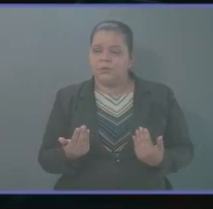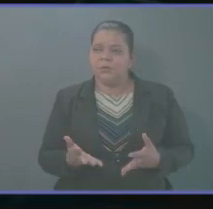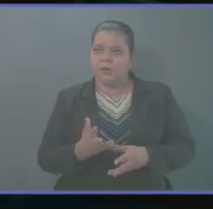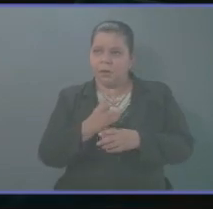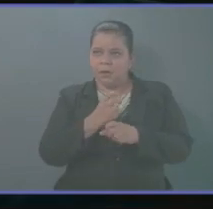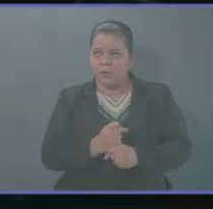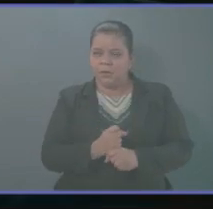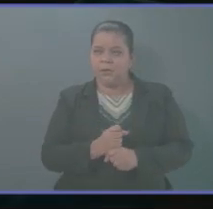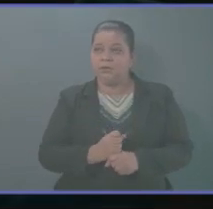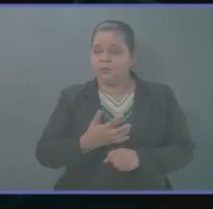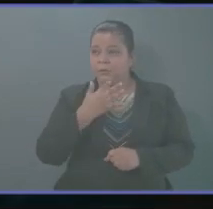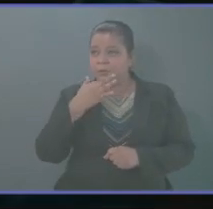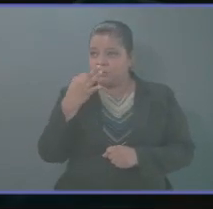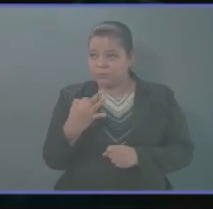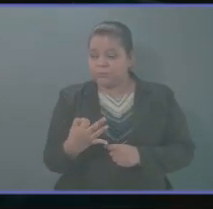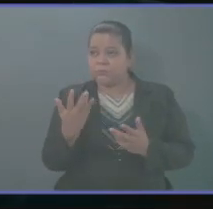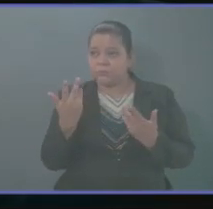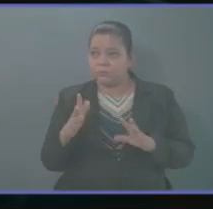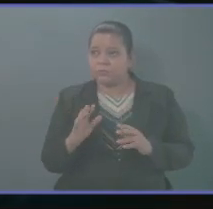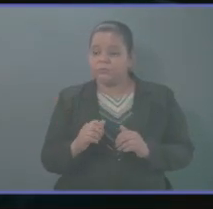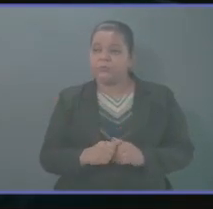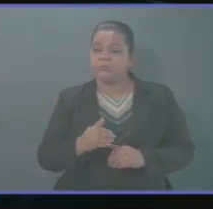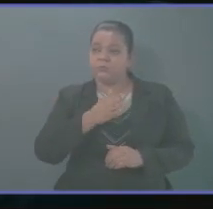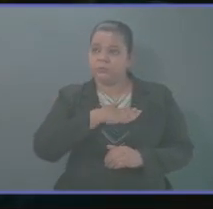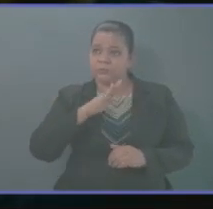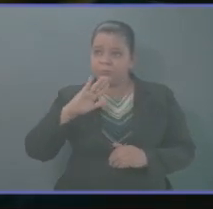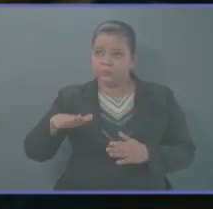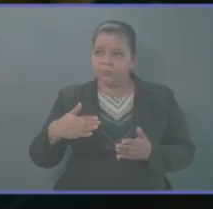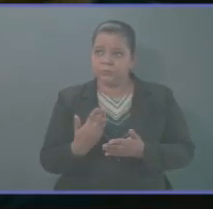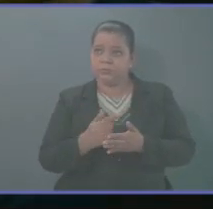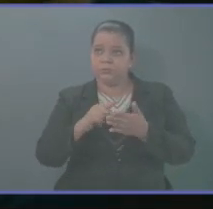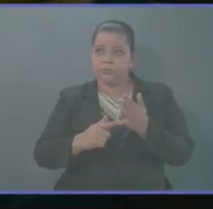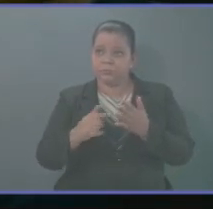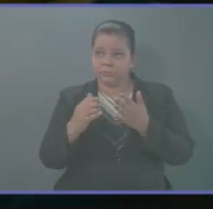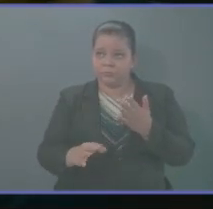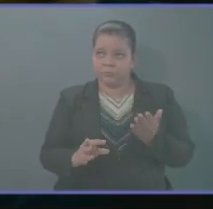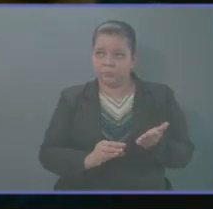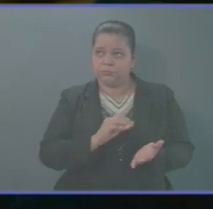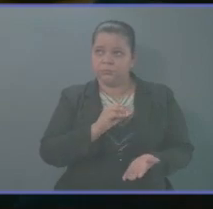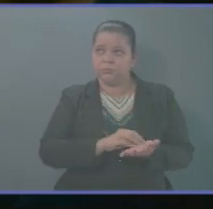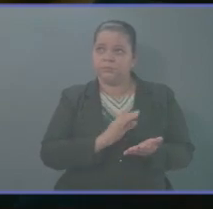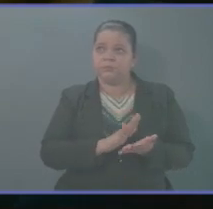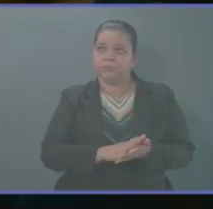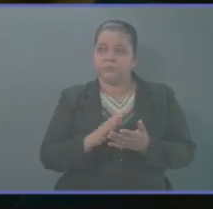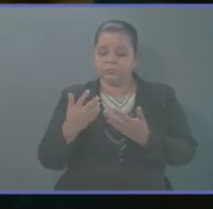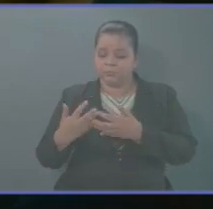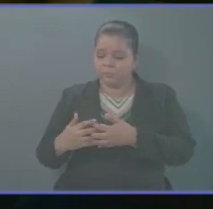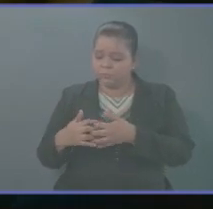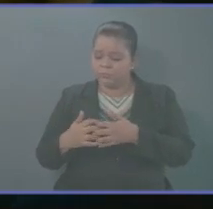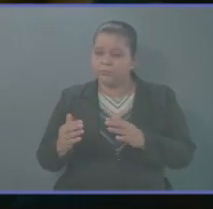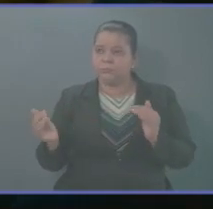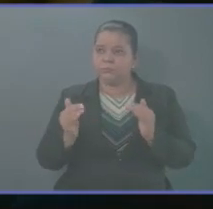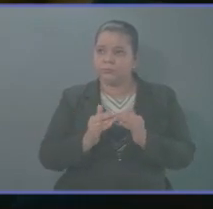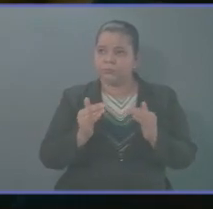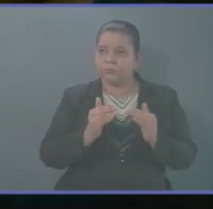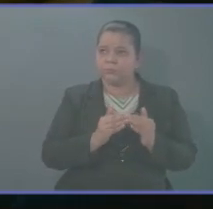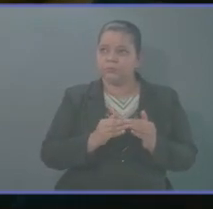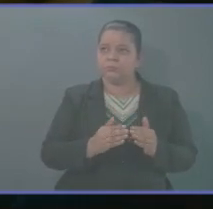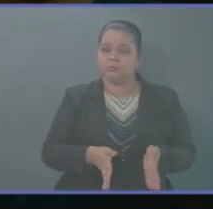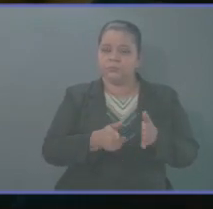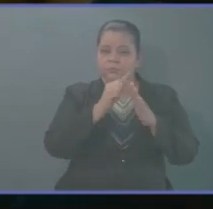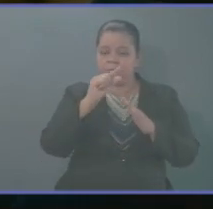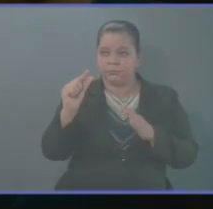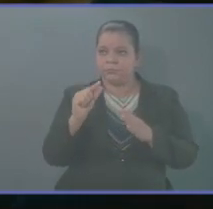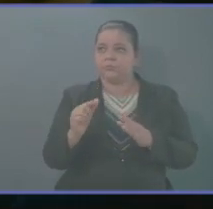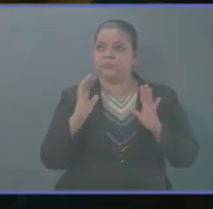garantías de que si en realidad se cumplió lo que la legislación dice por parte de la empresa y también por parte de las